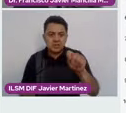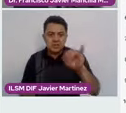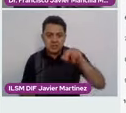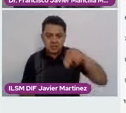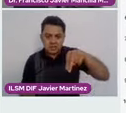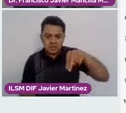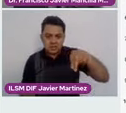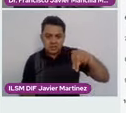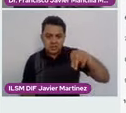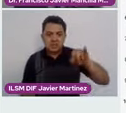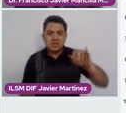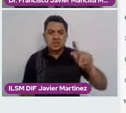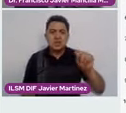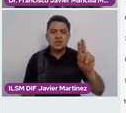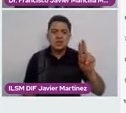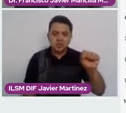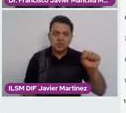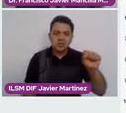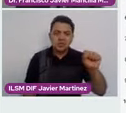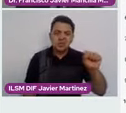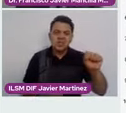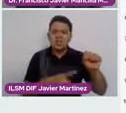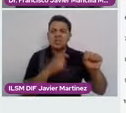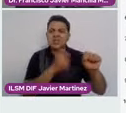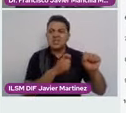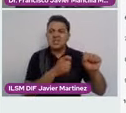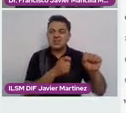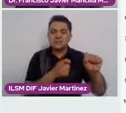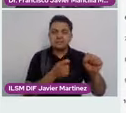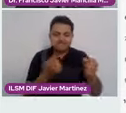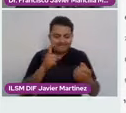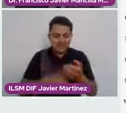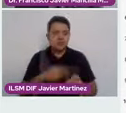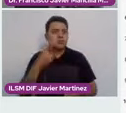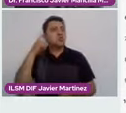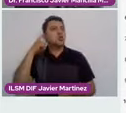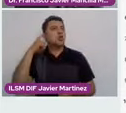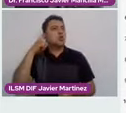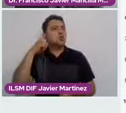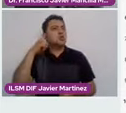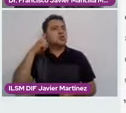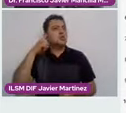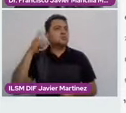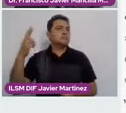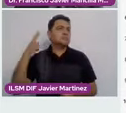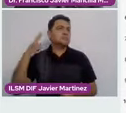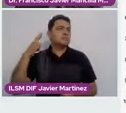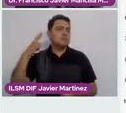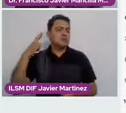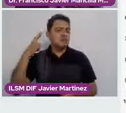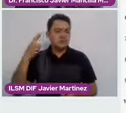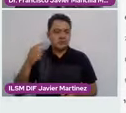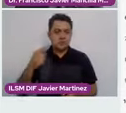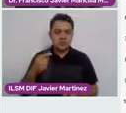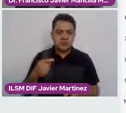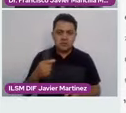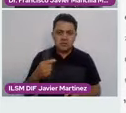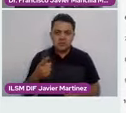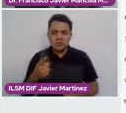¿no? Bien, recordando, pues, el oído es un órgano sensorial. En realidad es un